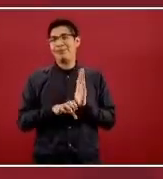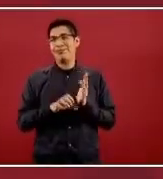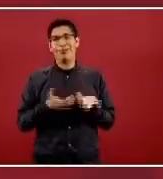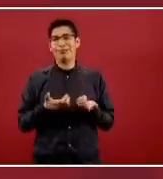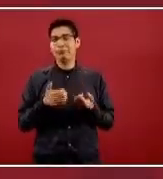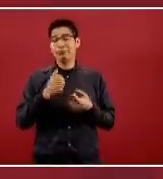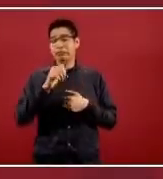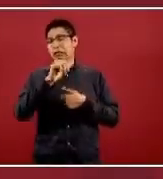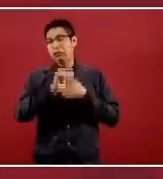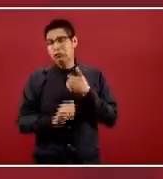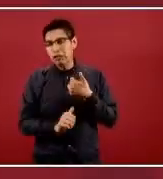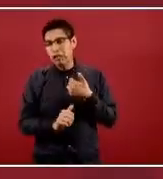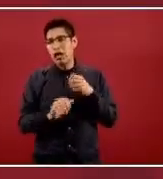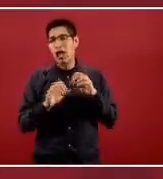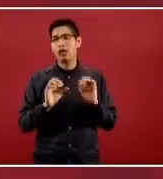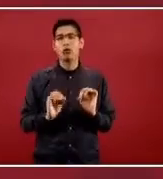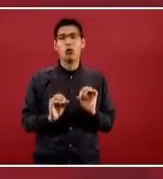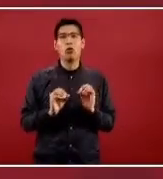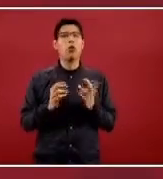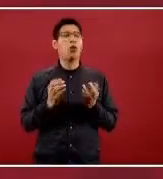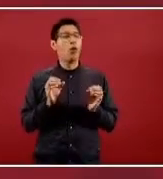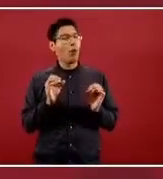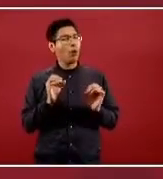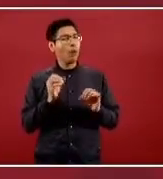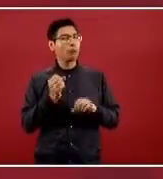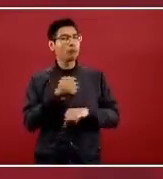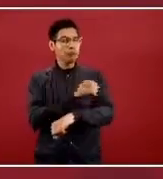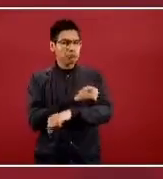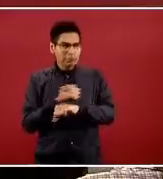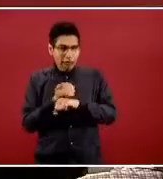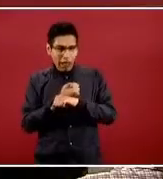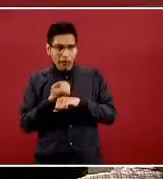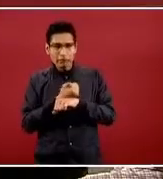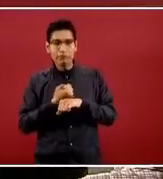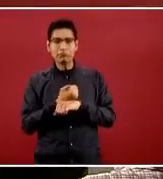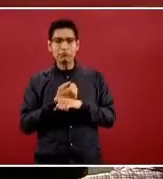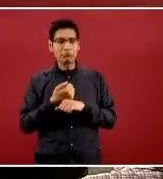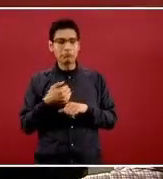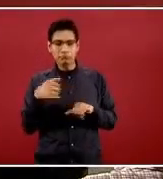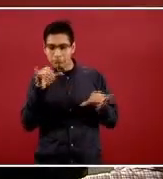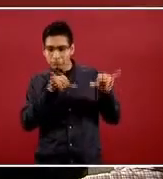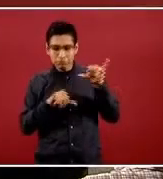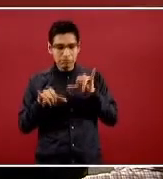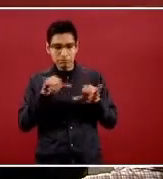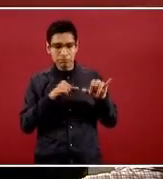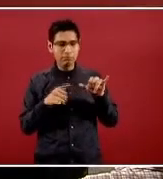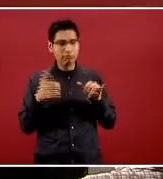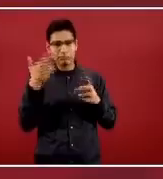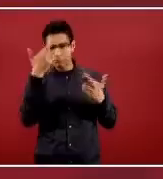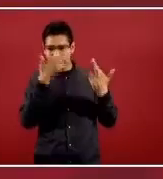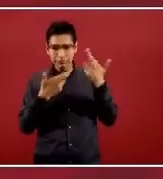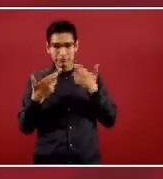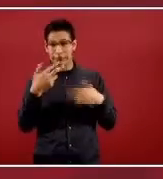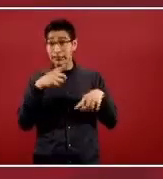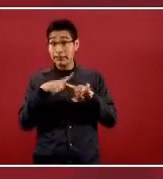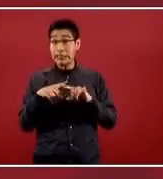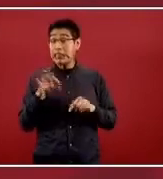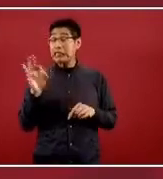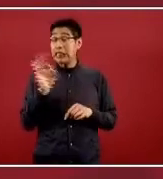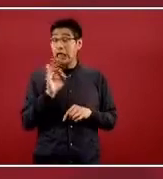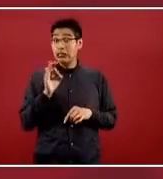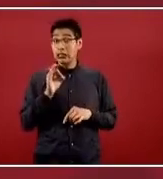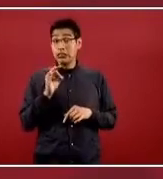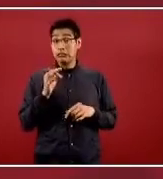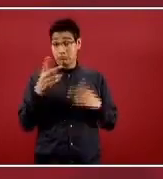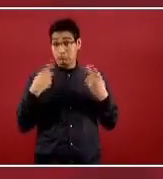ejemplo de cirugías, pero también hay procedimientos diagnósticos y otras. Dejo muy en claro, siempre que no se afecte la